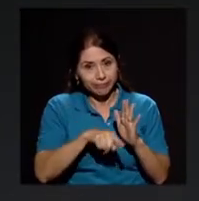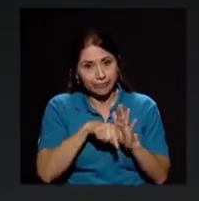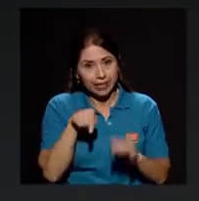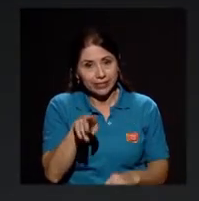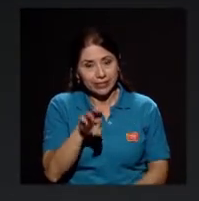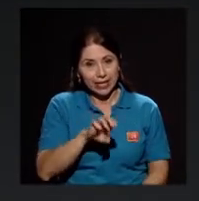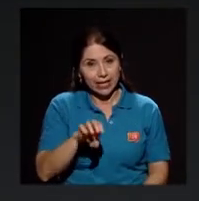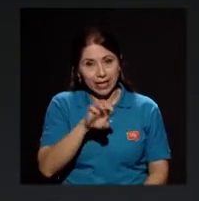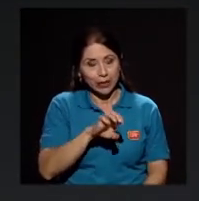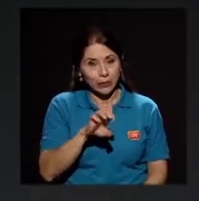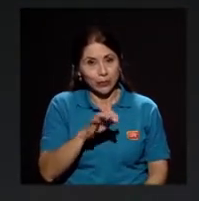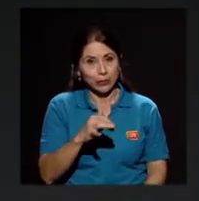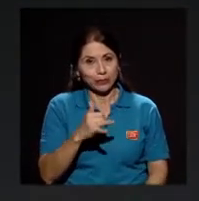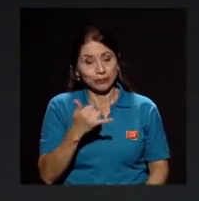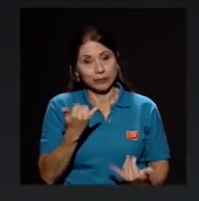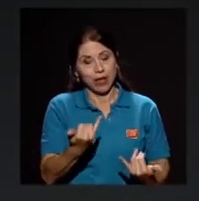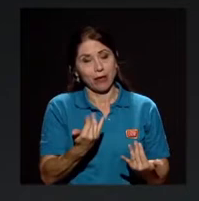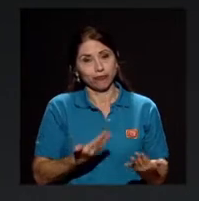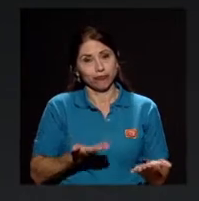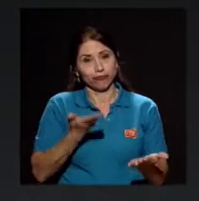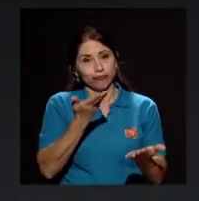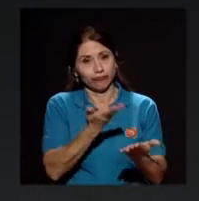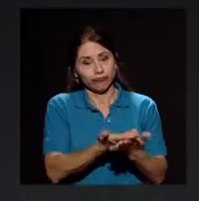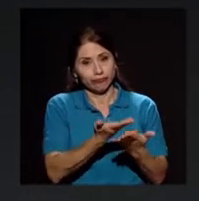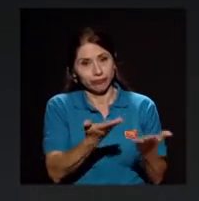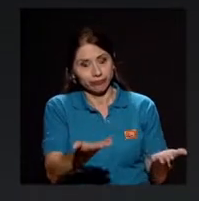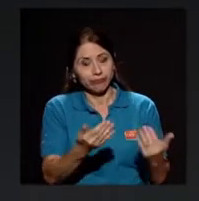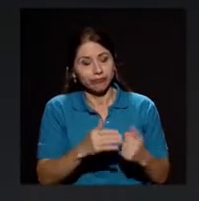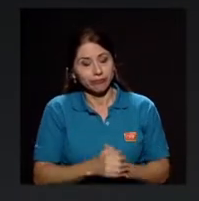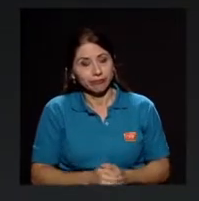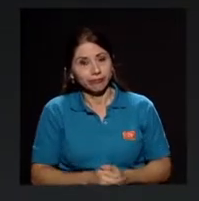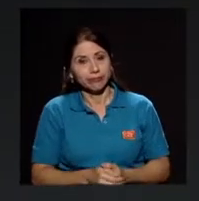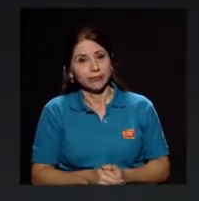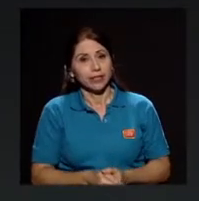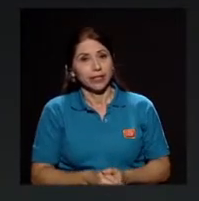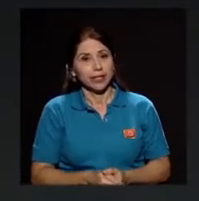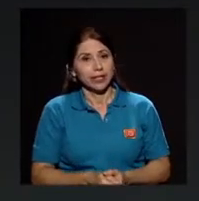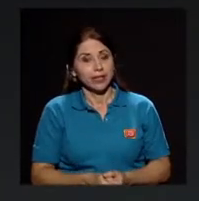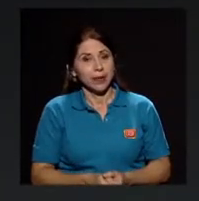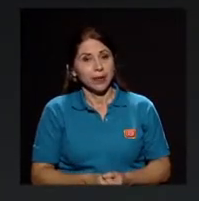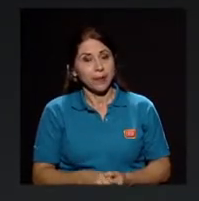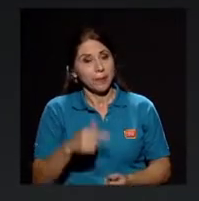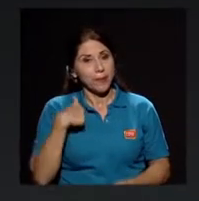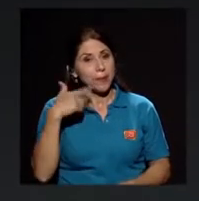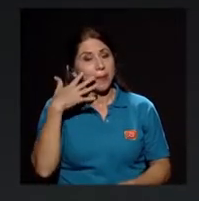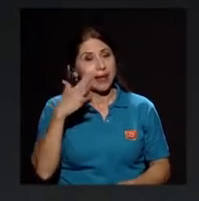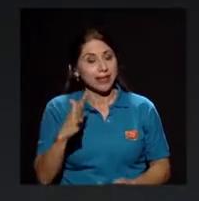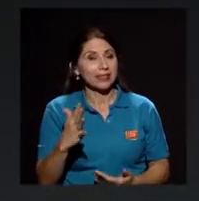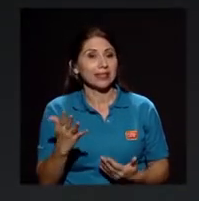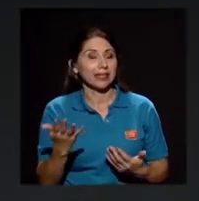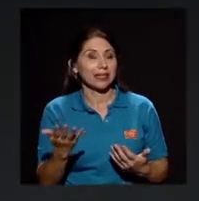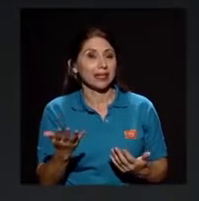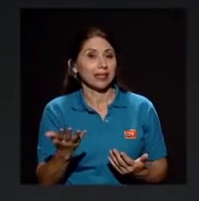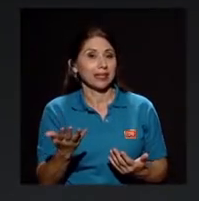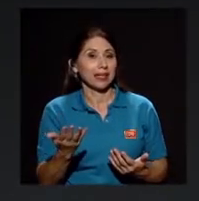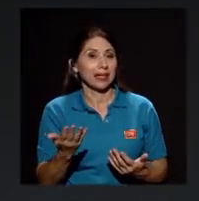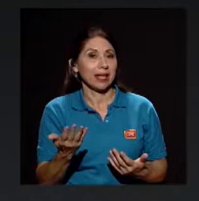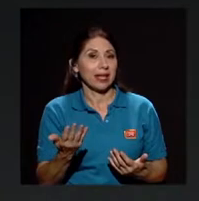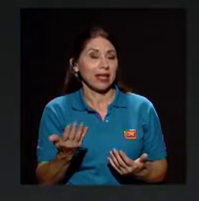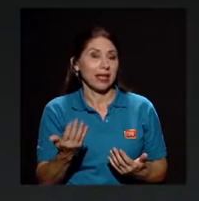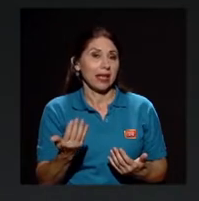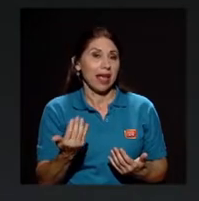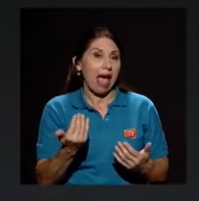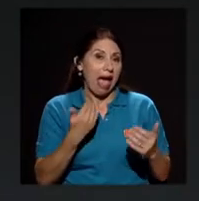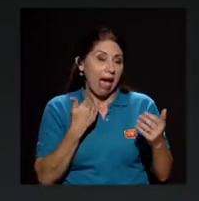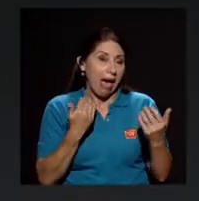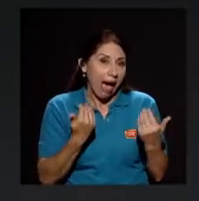lo puse muy enfrente me parece que hay de temas irresueltos tal